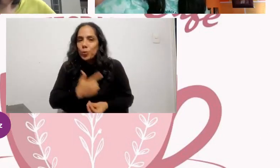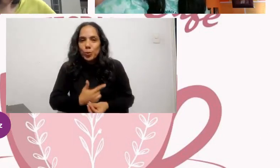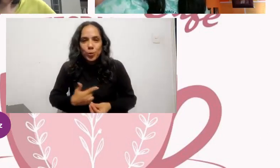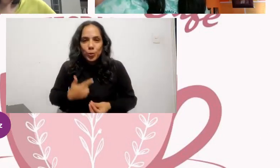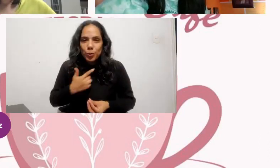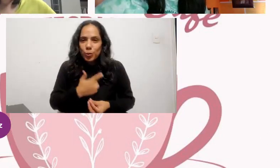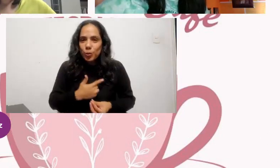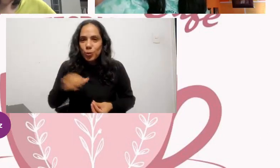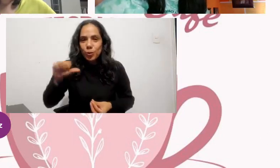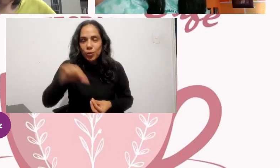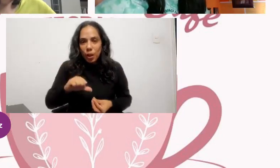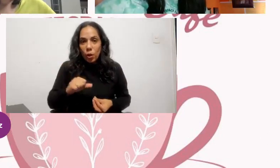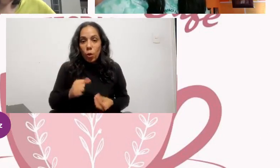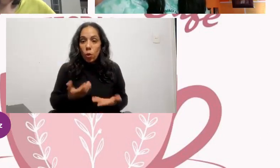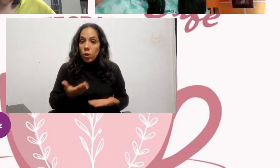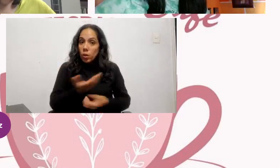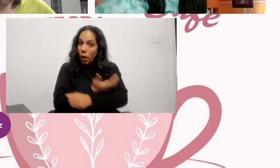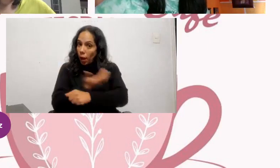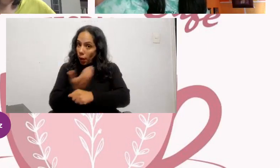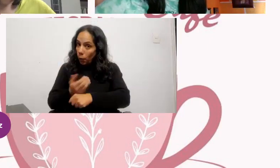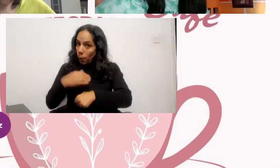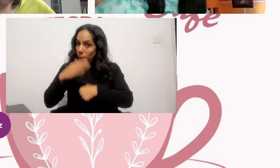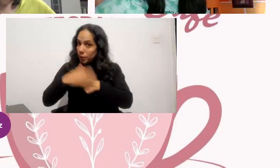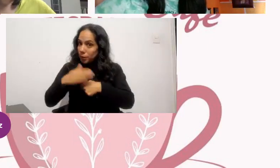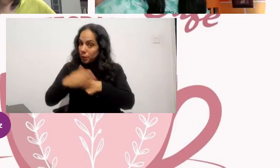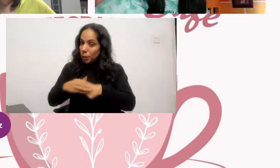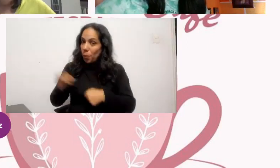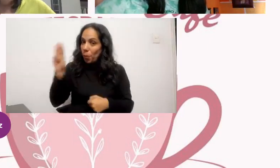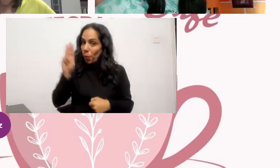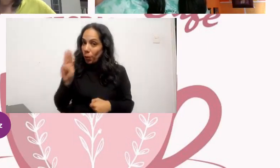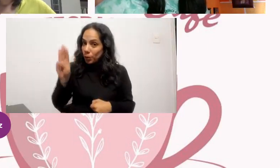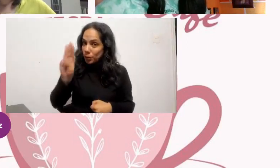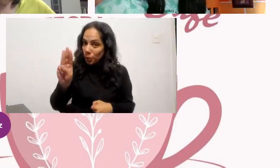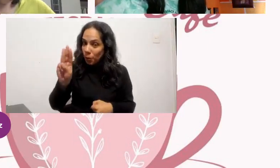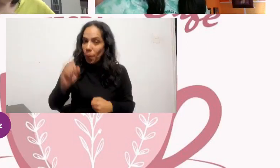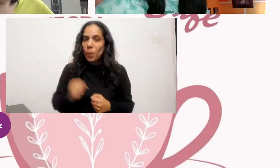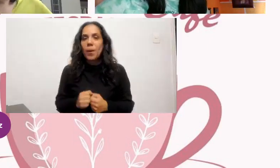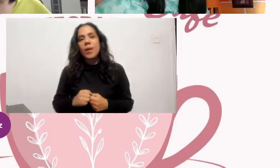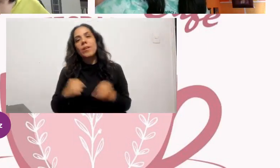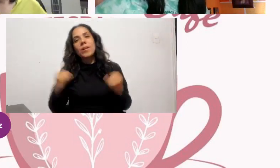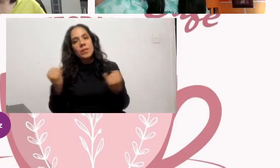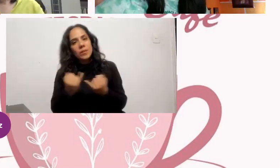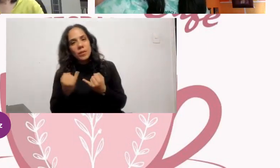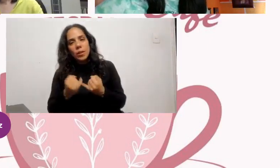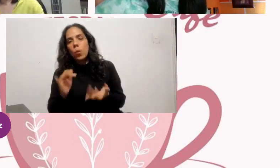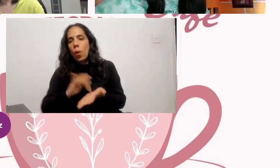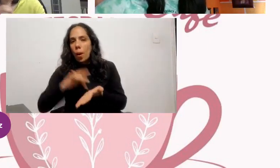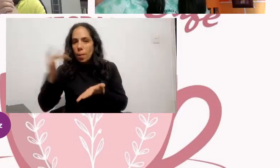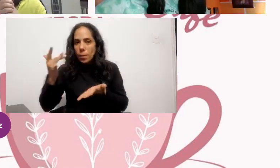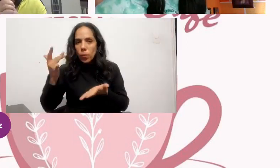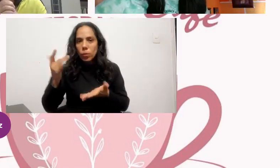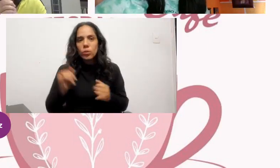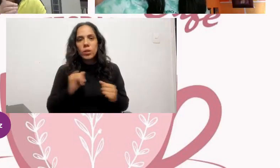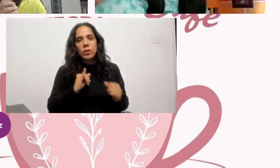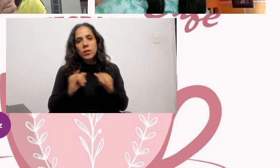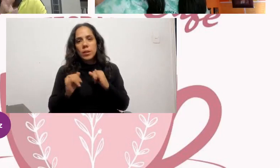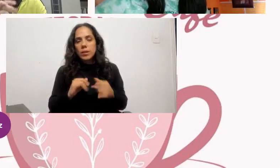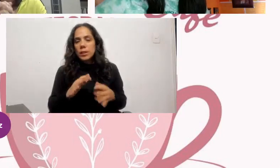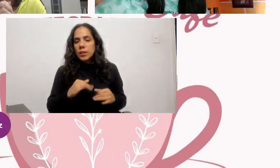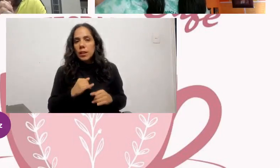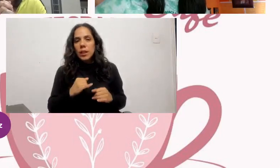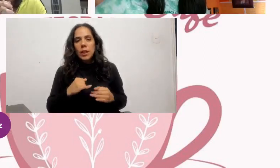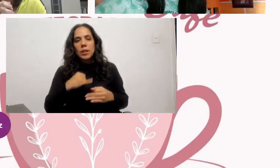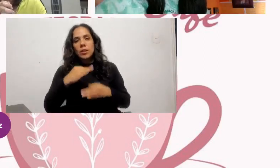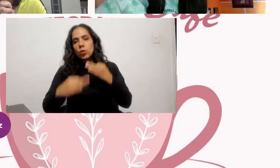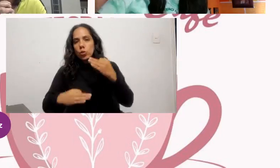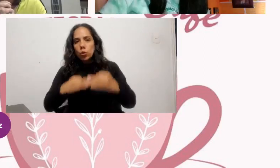acompañe. Y bueno, pues no quiero dejar de agradecer a quienes me acompañaron el día de hoy en la transmisión, a las